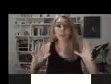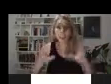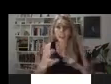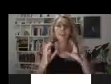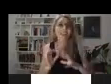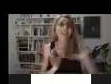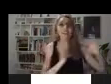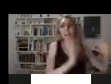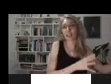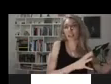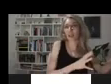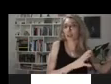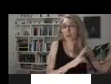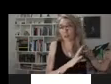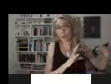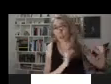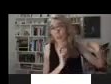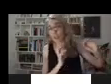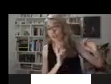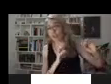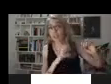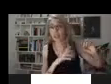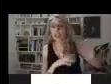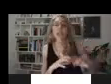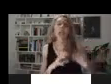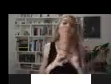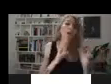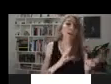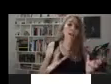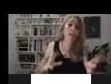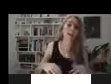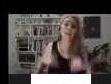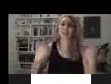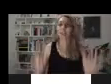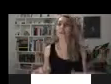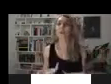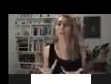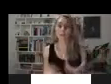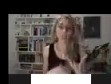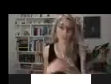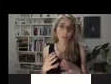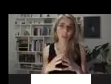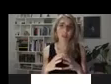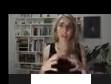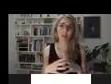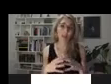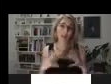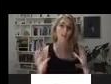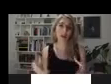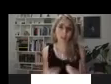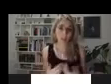a priori no está interesado en el mundo de las NFT. Puede que ser que en un momento sí,